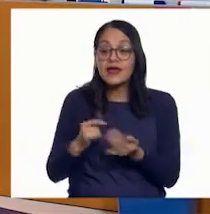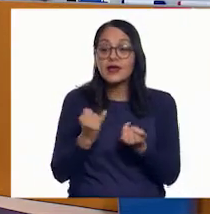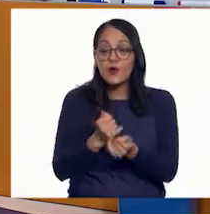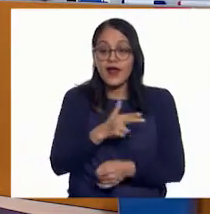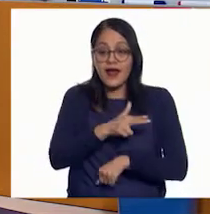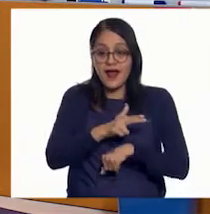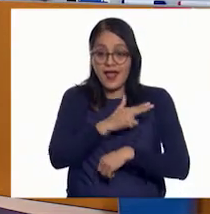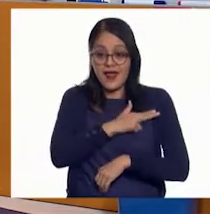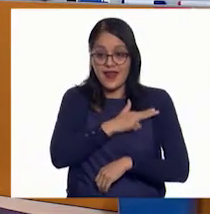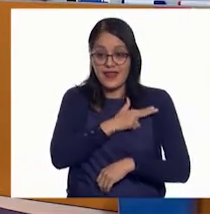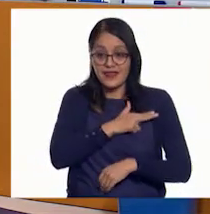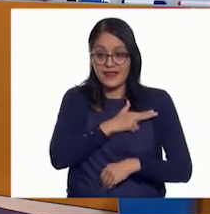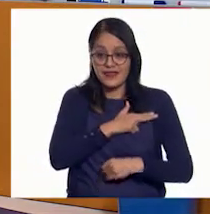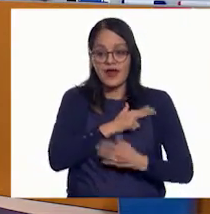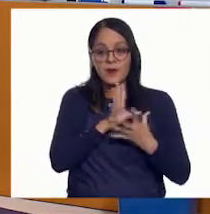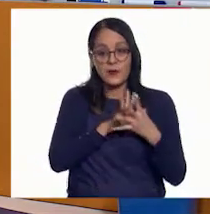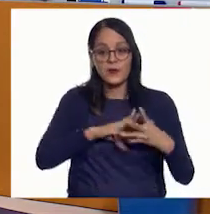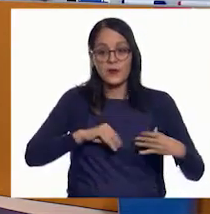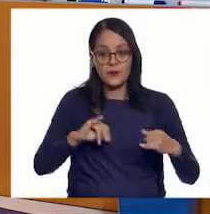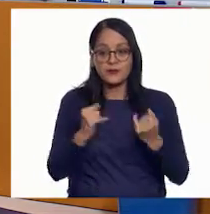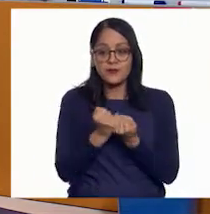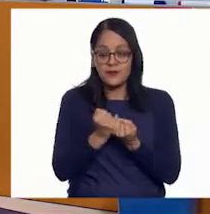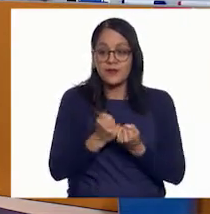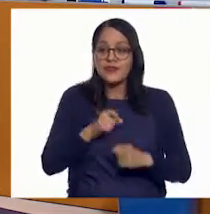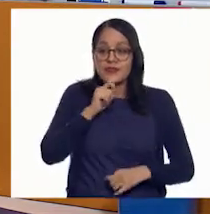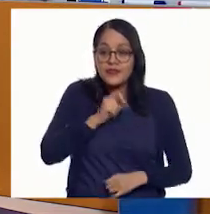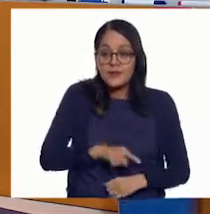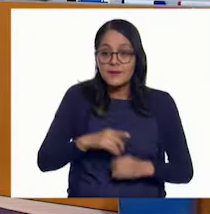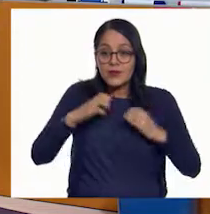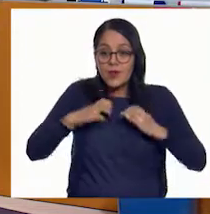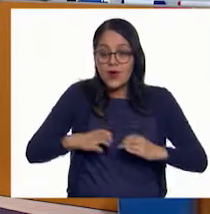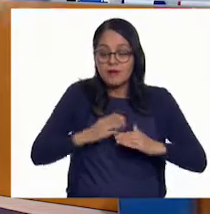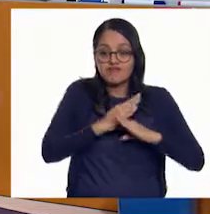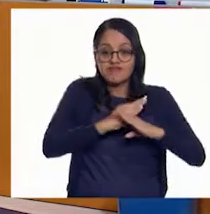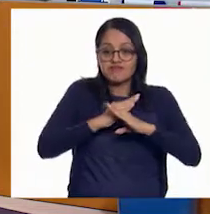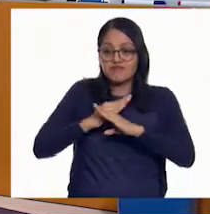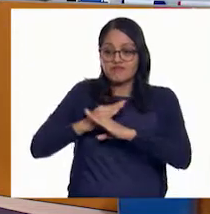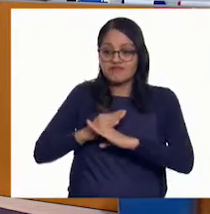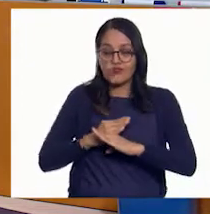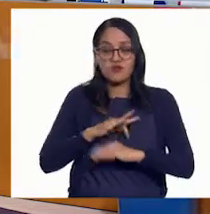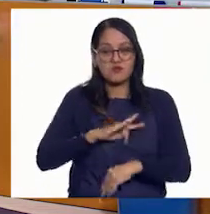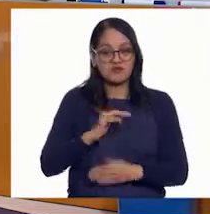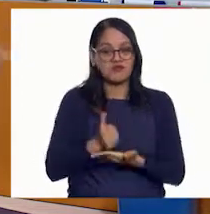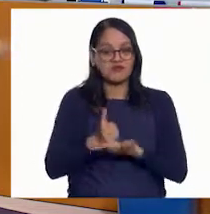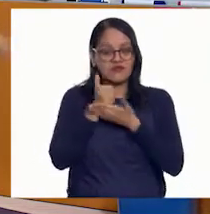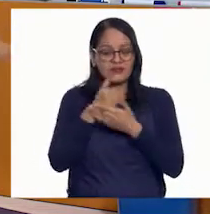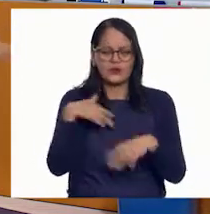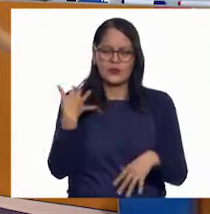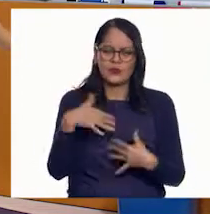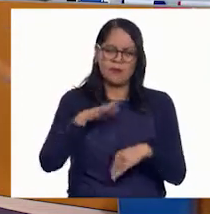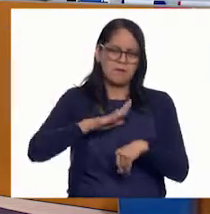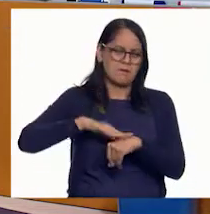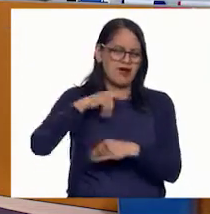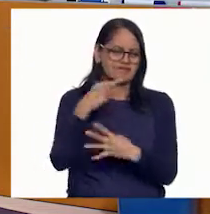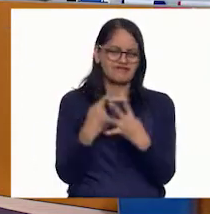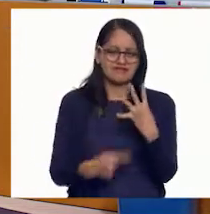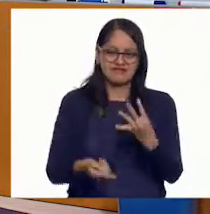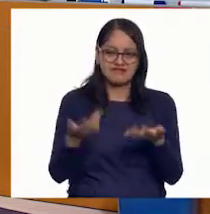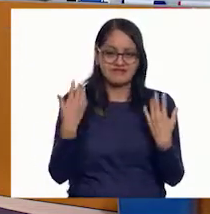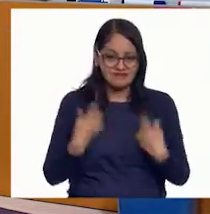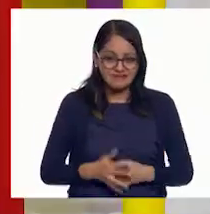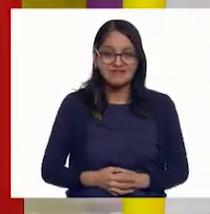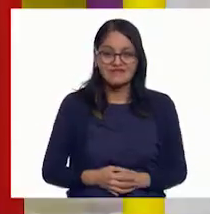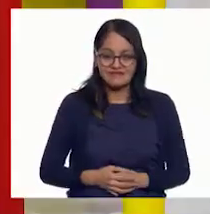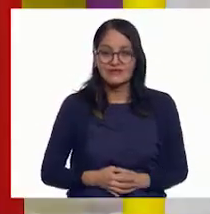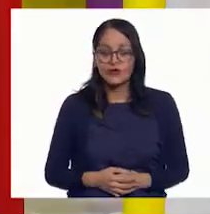heridas, estimula el funcionamiento del sistema inmune, entre muchas otras propiedades que tiene el eucalipto.